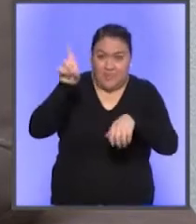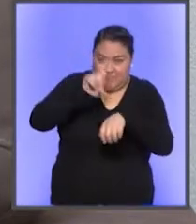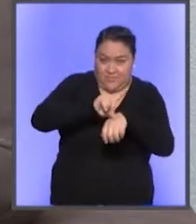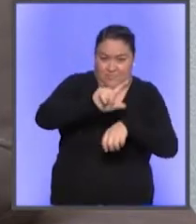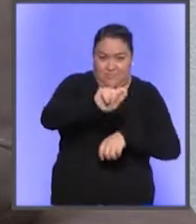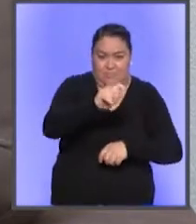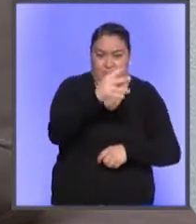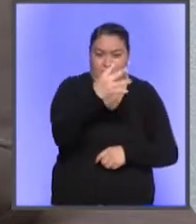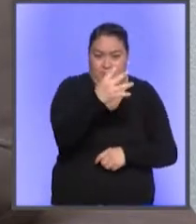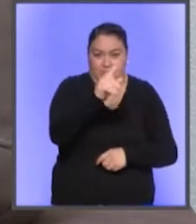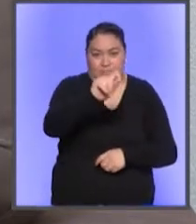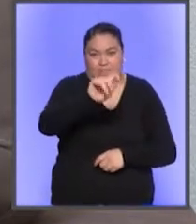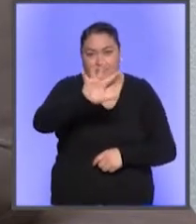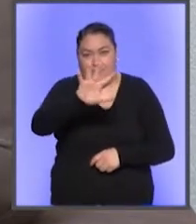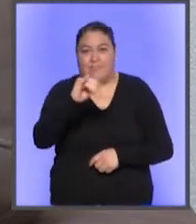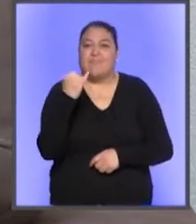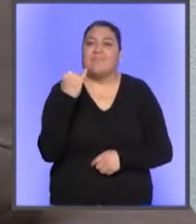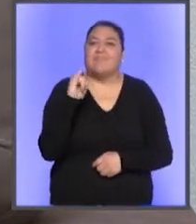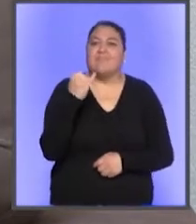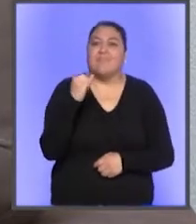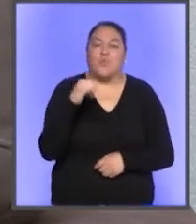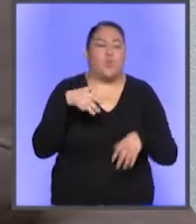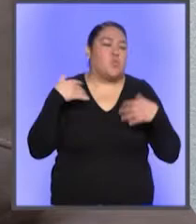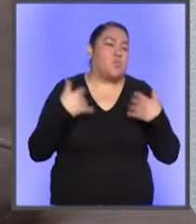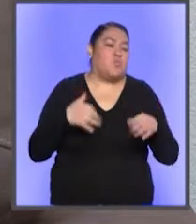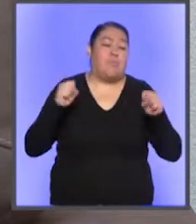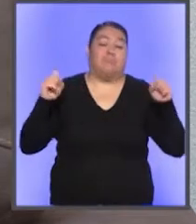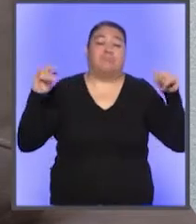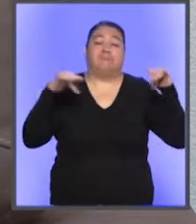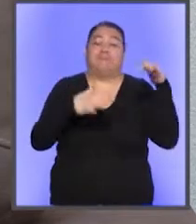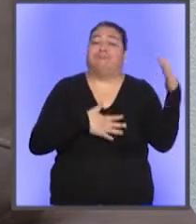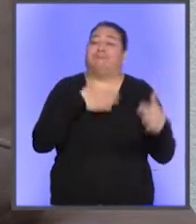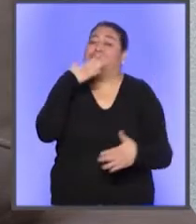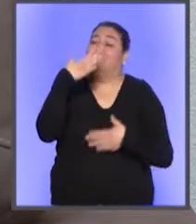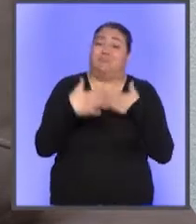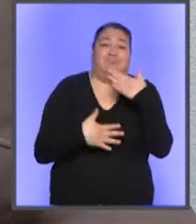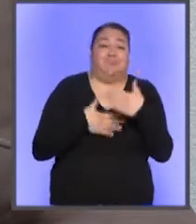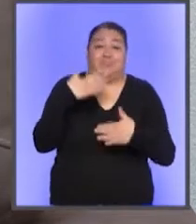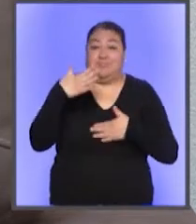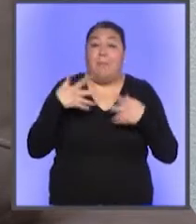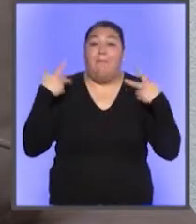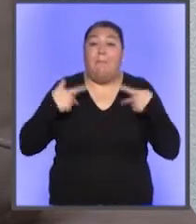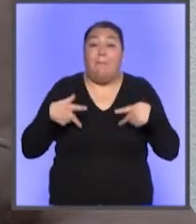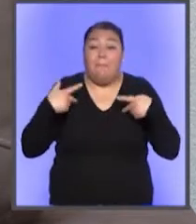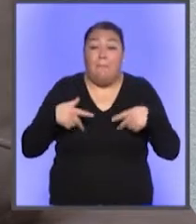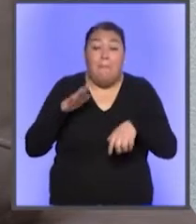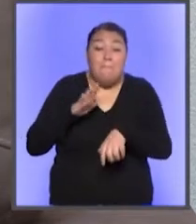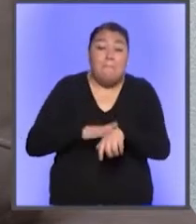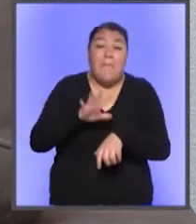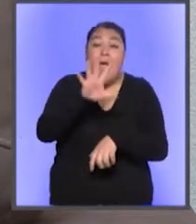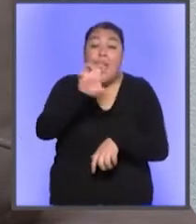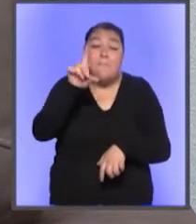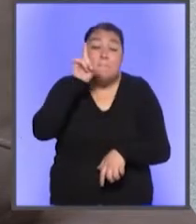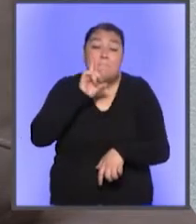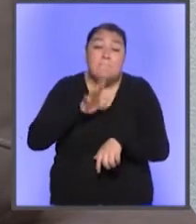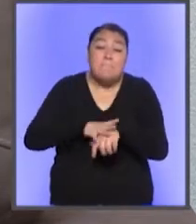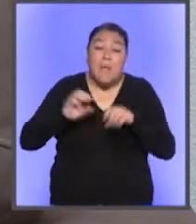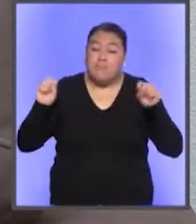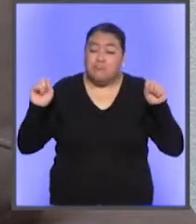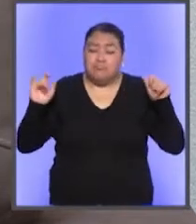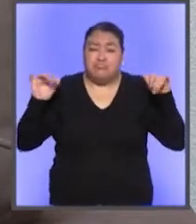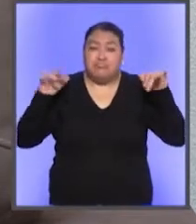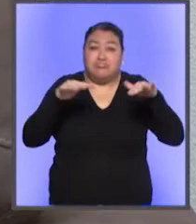24 y 25 de junio fue un gran evento en el cual se congregaron más de 500 mujeres